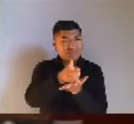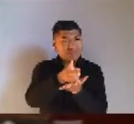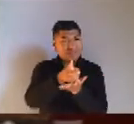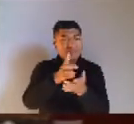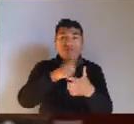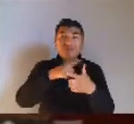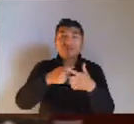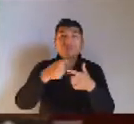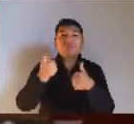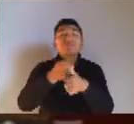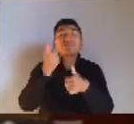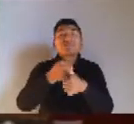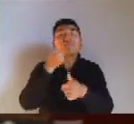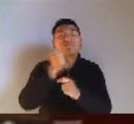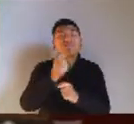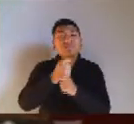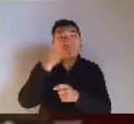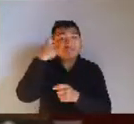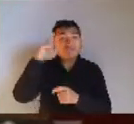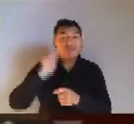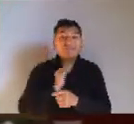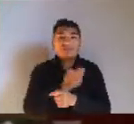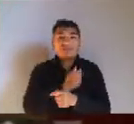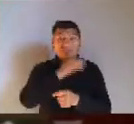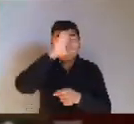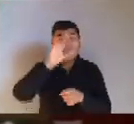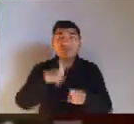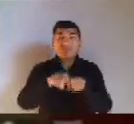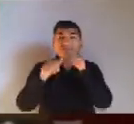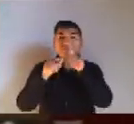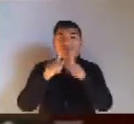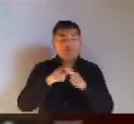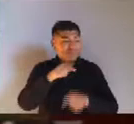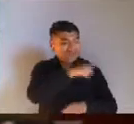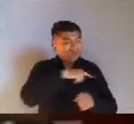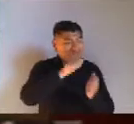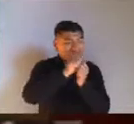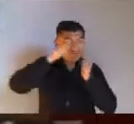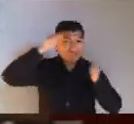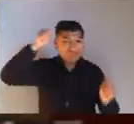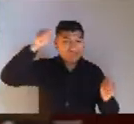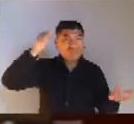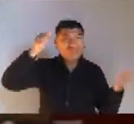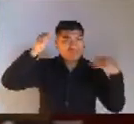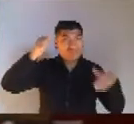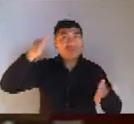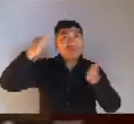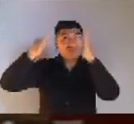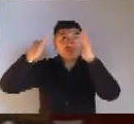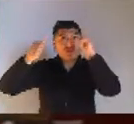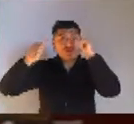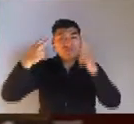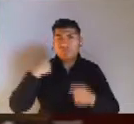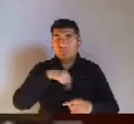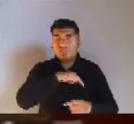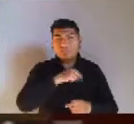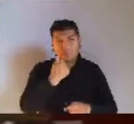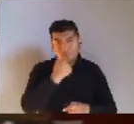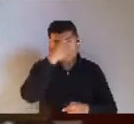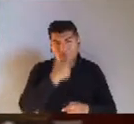hermanos, primera tarea, para que nuestros hermanos distanciados vuelvan a Dios, demos testimonio de